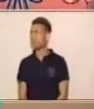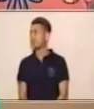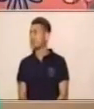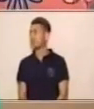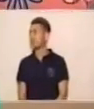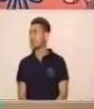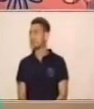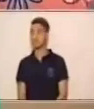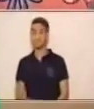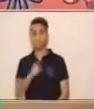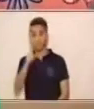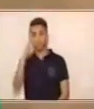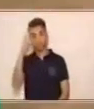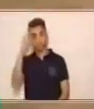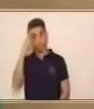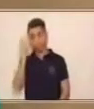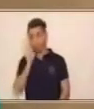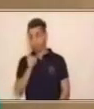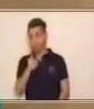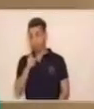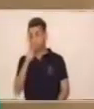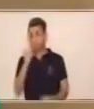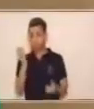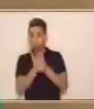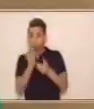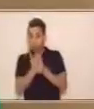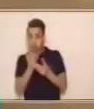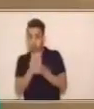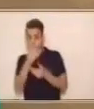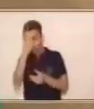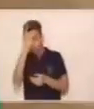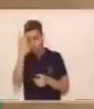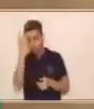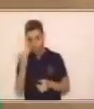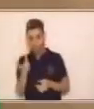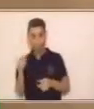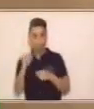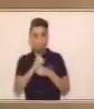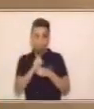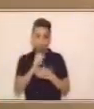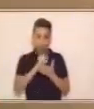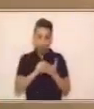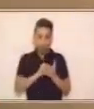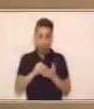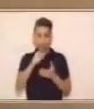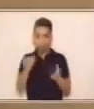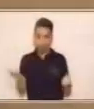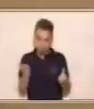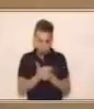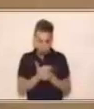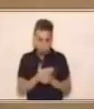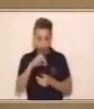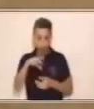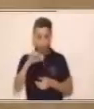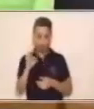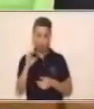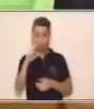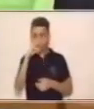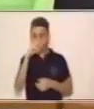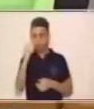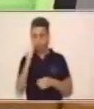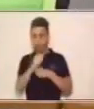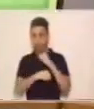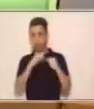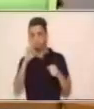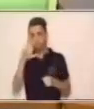presente guardar tus trabajos y ejercicios en tu portafolio. Acá,